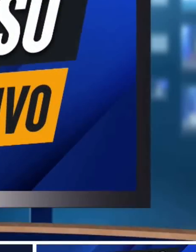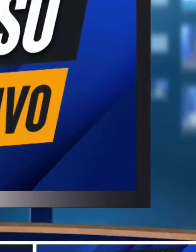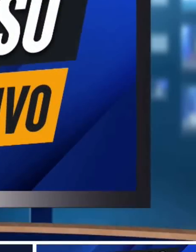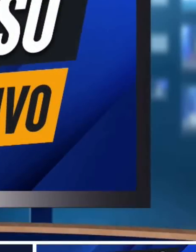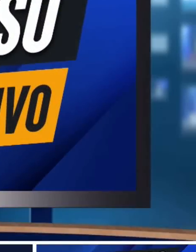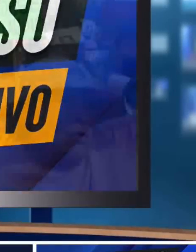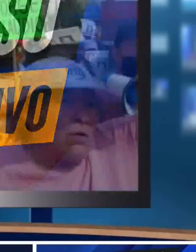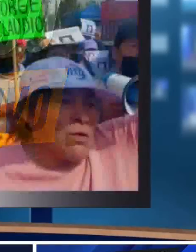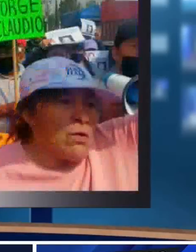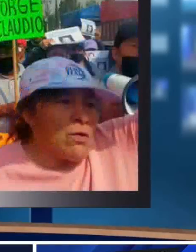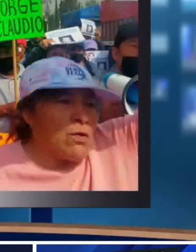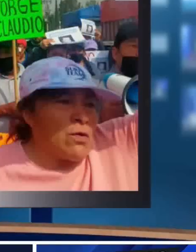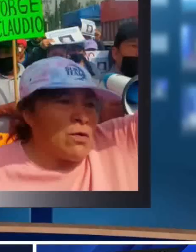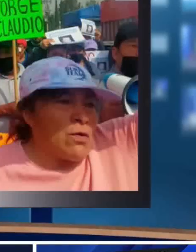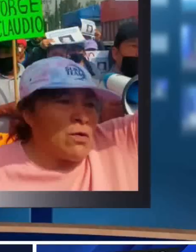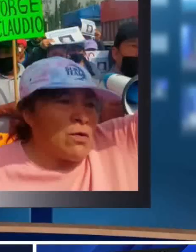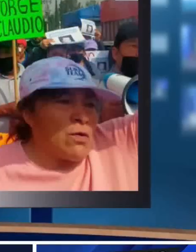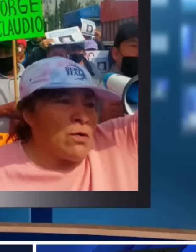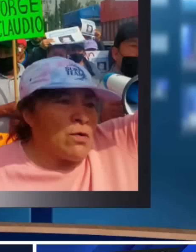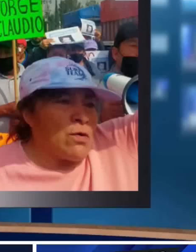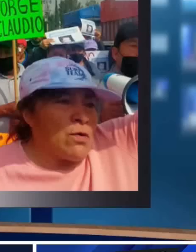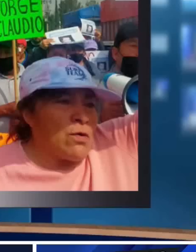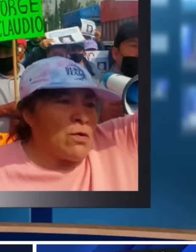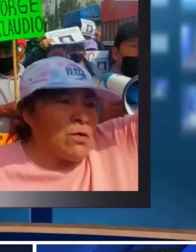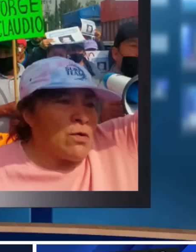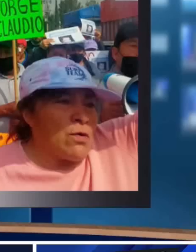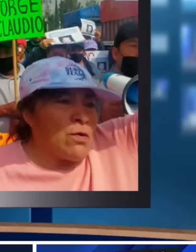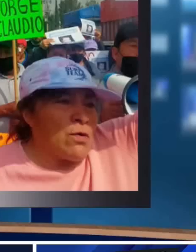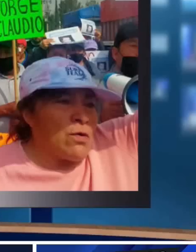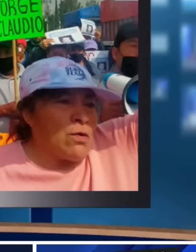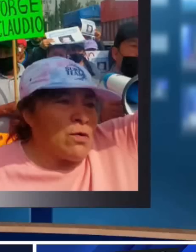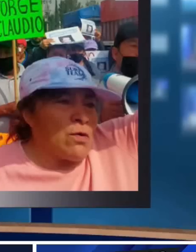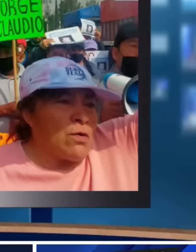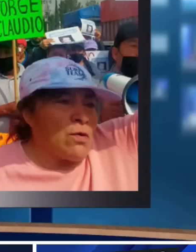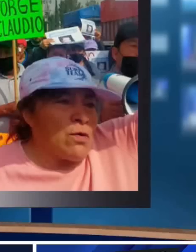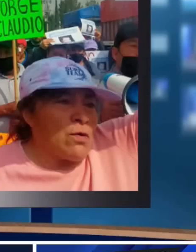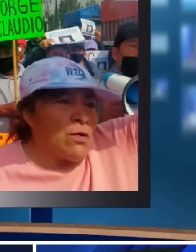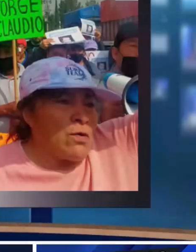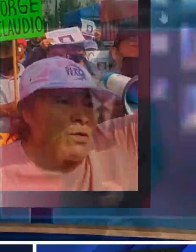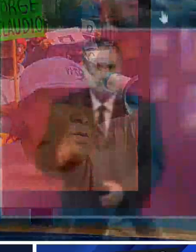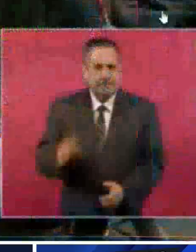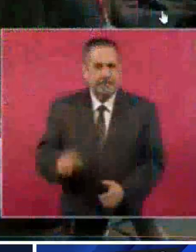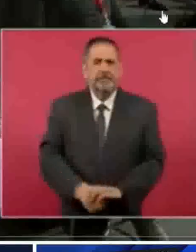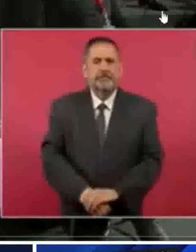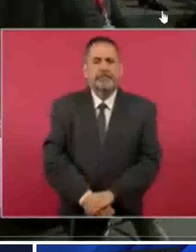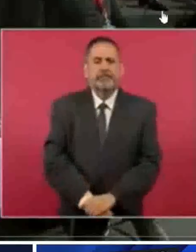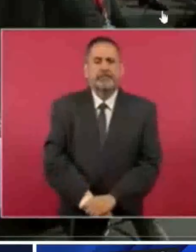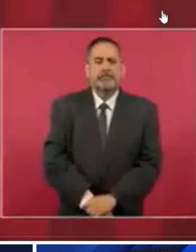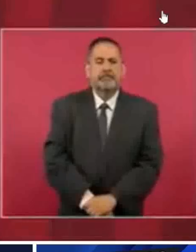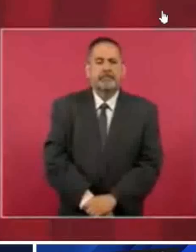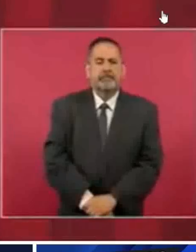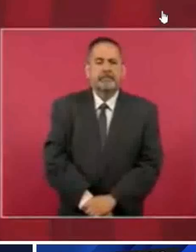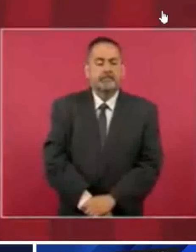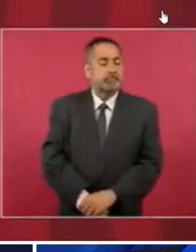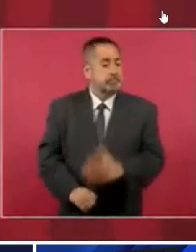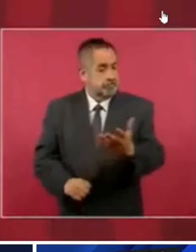y a reunirse con la familia de Julio César. Vamos a ver lo que dijo Alfredo del Mazo sobre este caso. Por